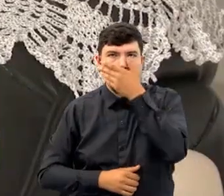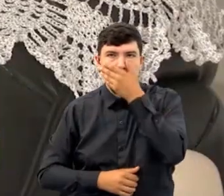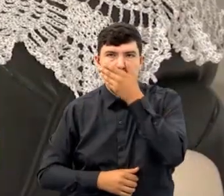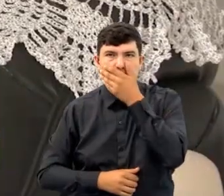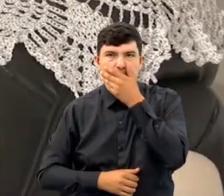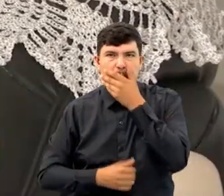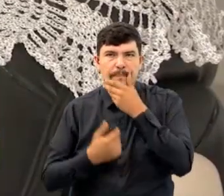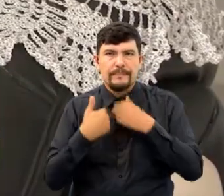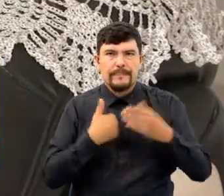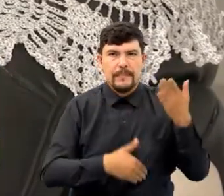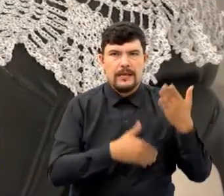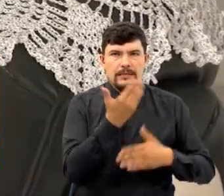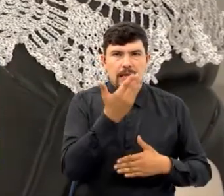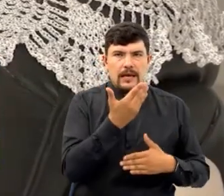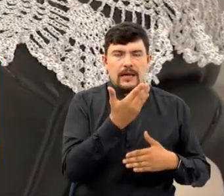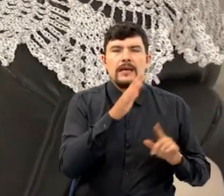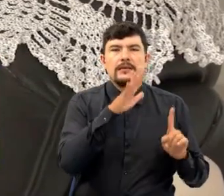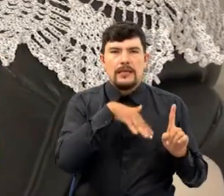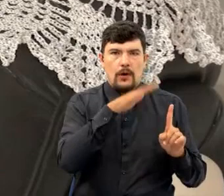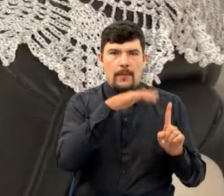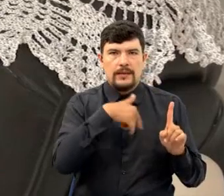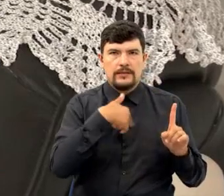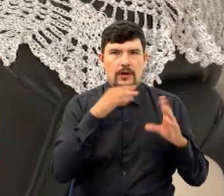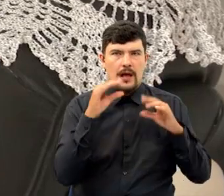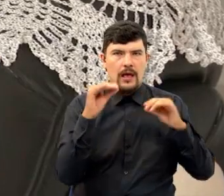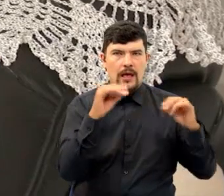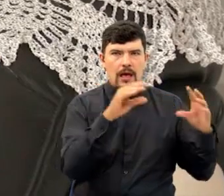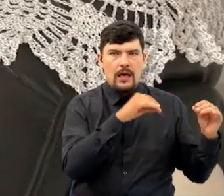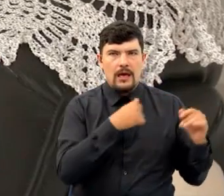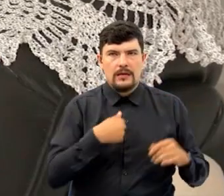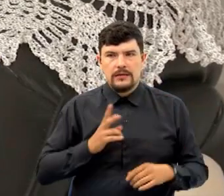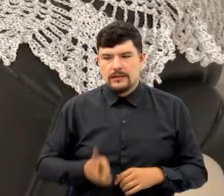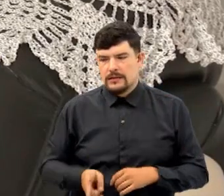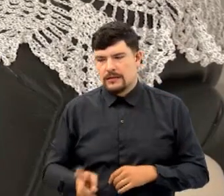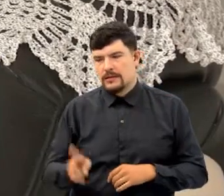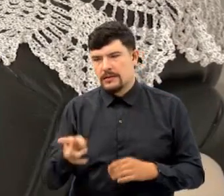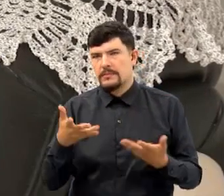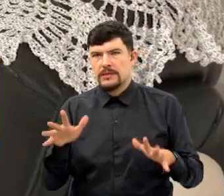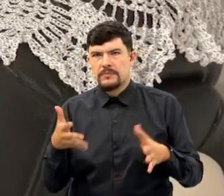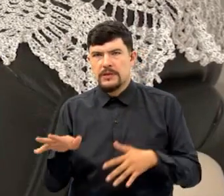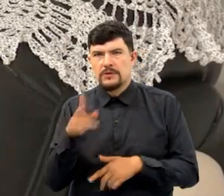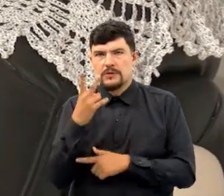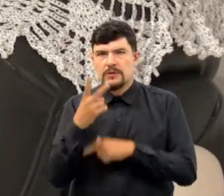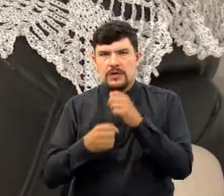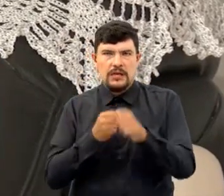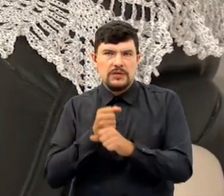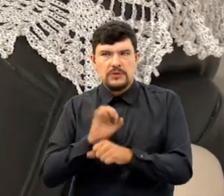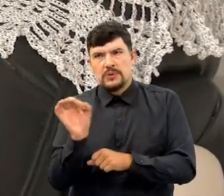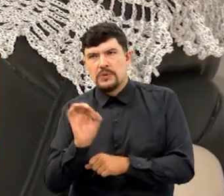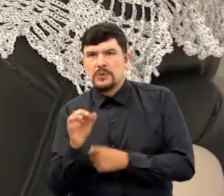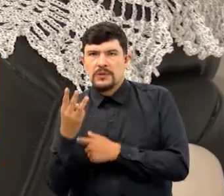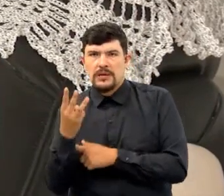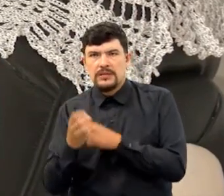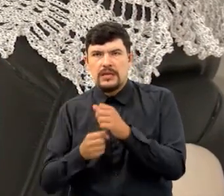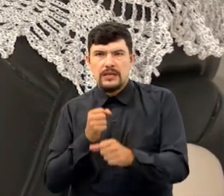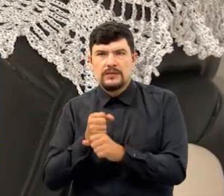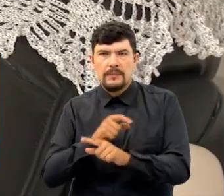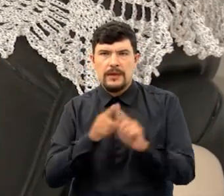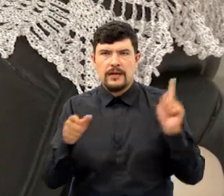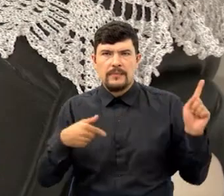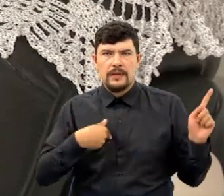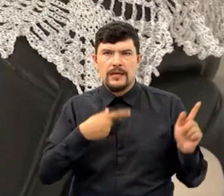Yo empecé como a hablar a los 5 meses y a caminar por ahí a los 2 años o 3. Y lo que me gusta